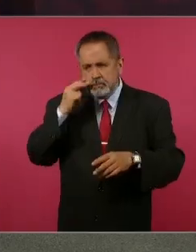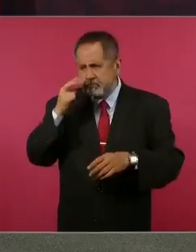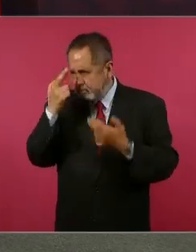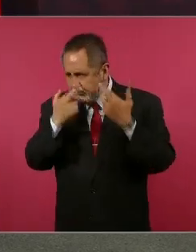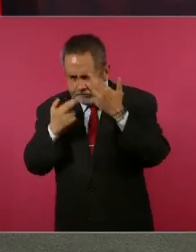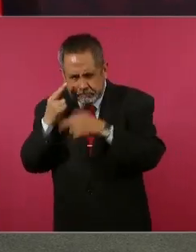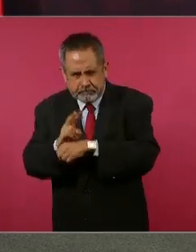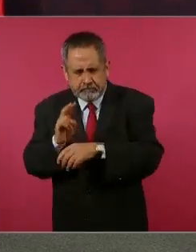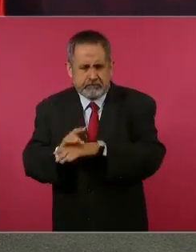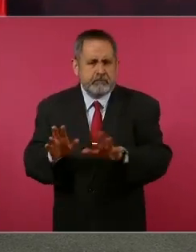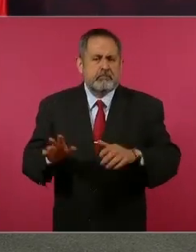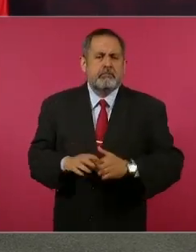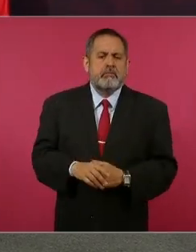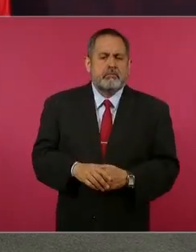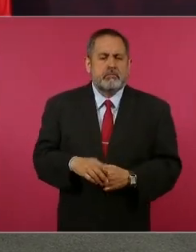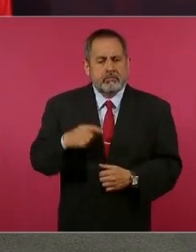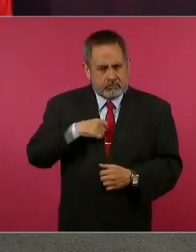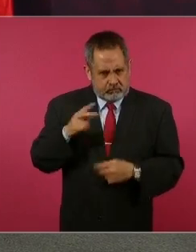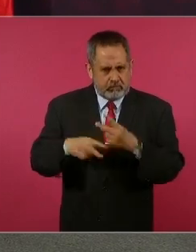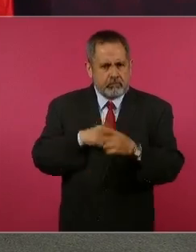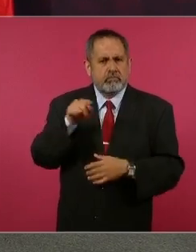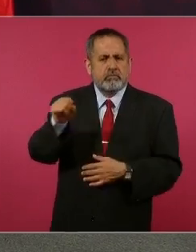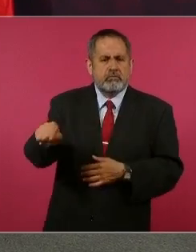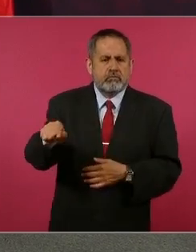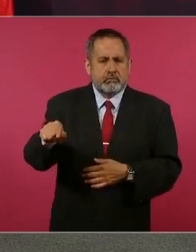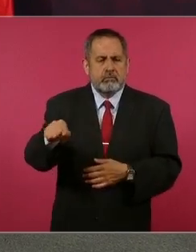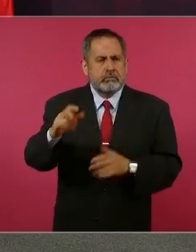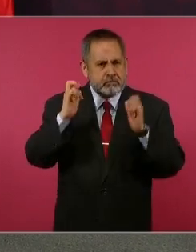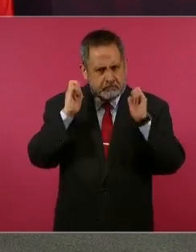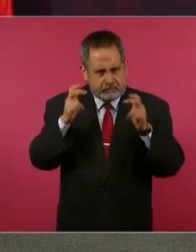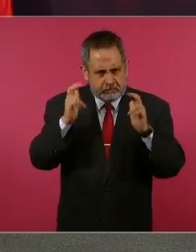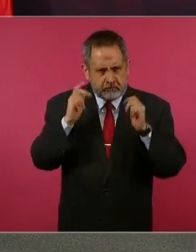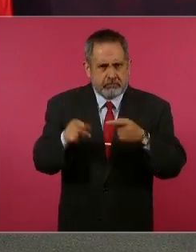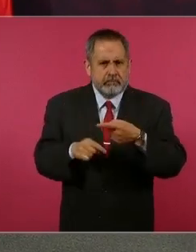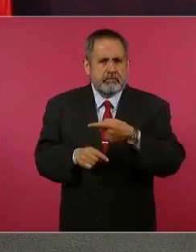supervisión. Vamos a estar en Chiapas,